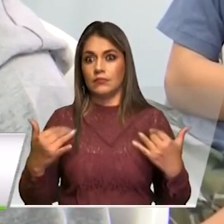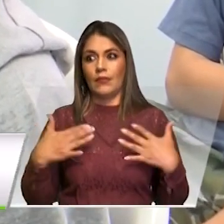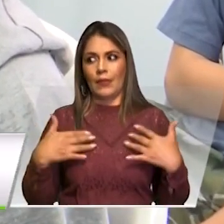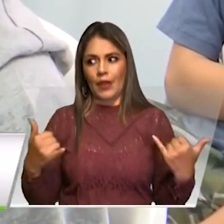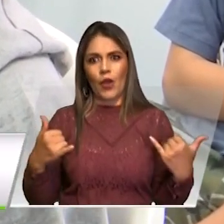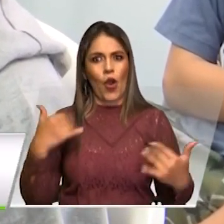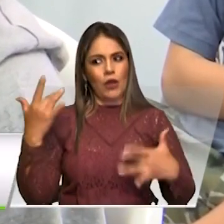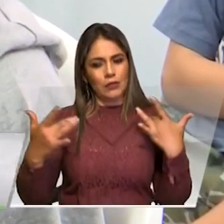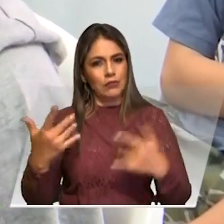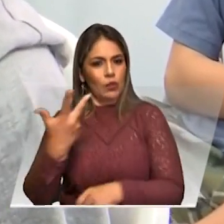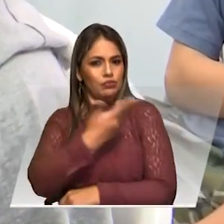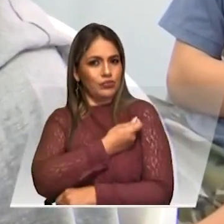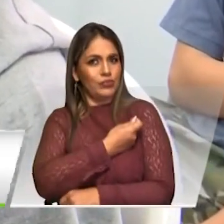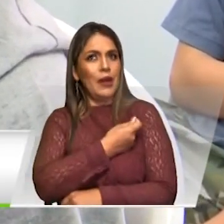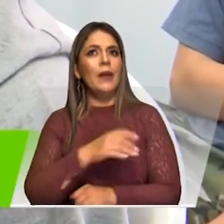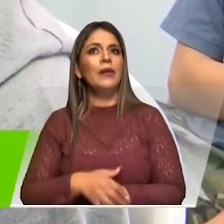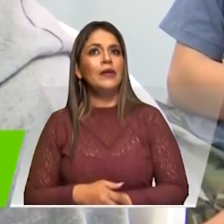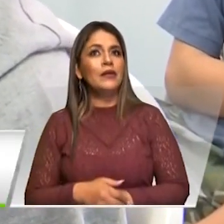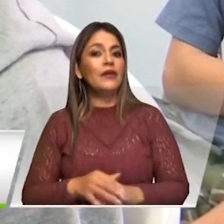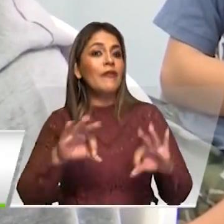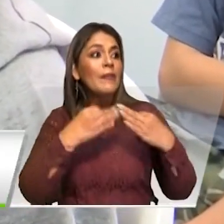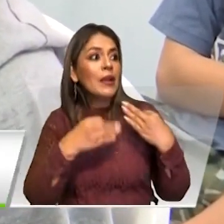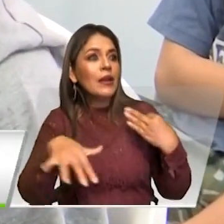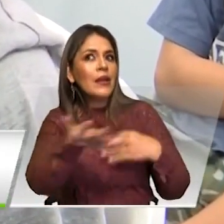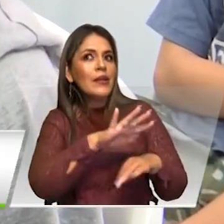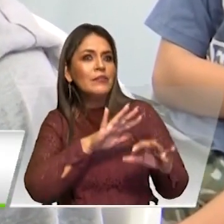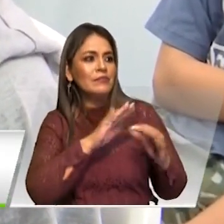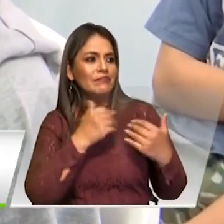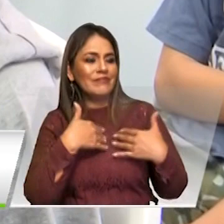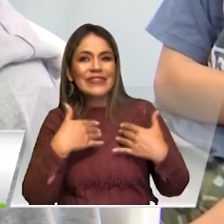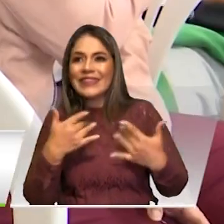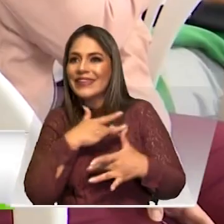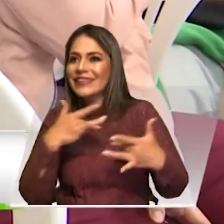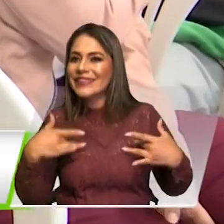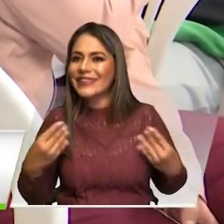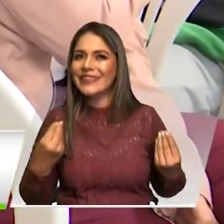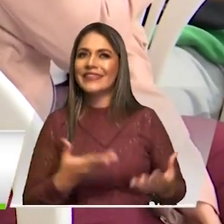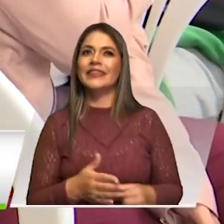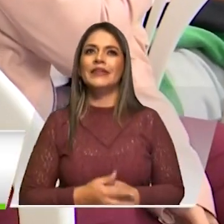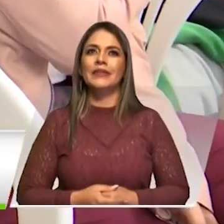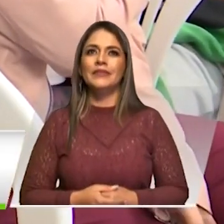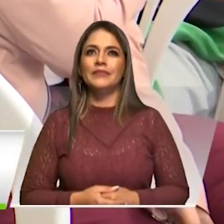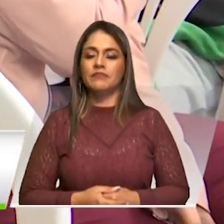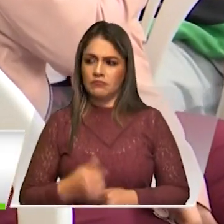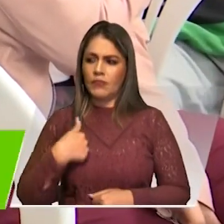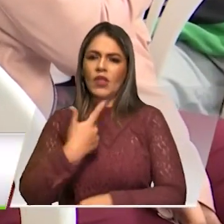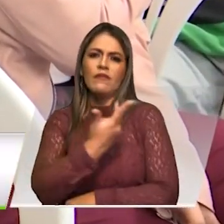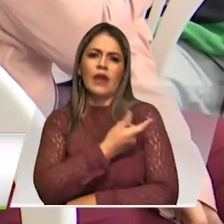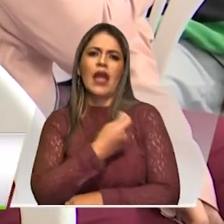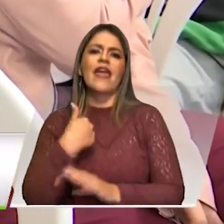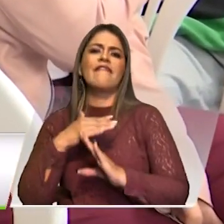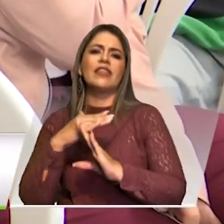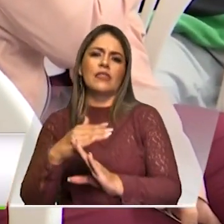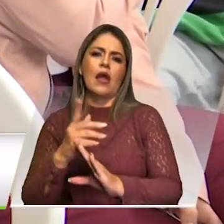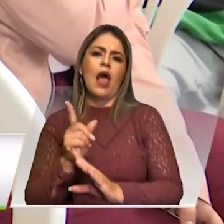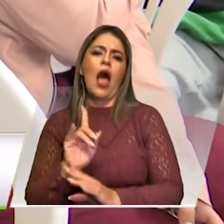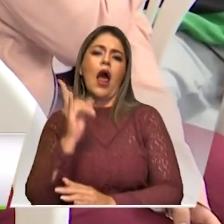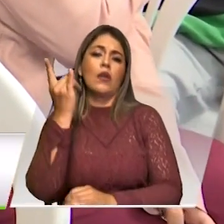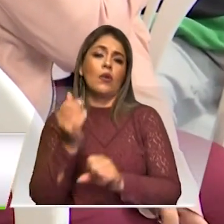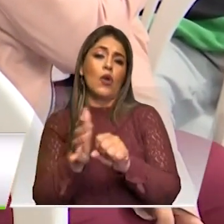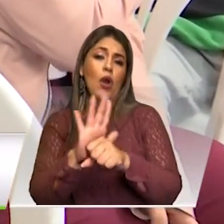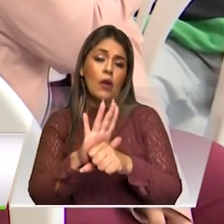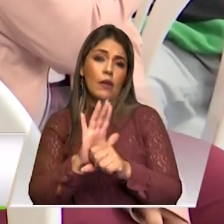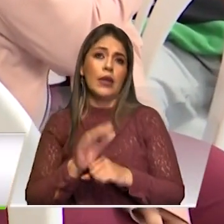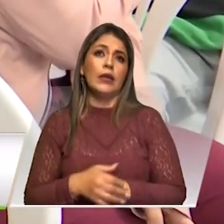tener a salvo a todos estos heridos su círculo familiar y amigos me gusta hablar con uno para habitar en kobe más adelante y el